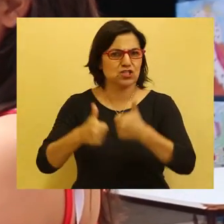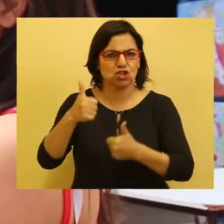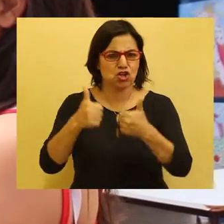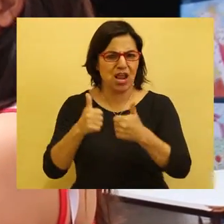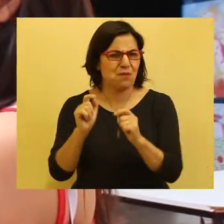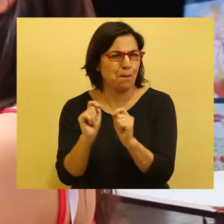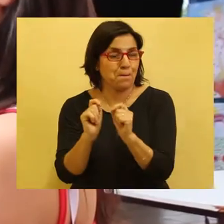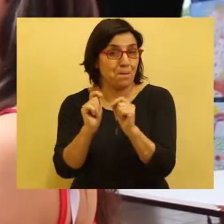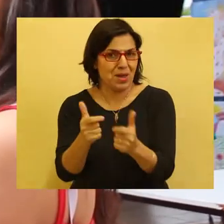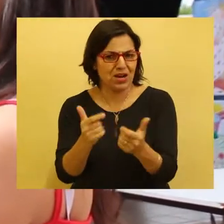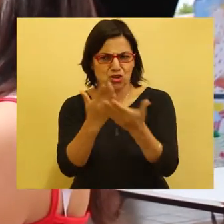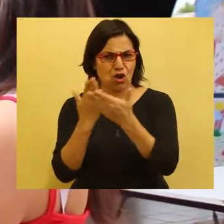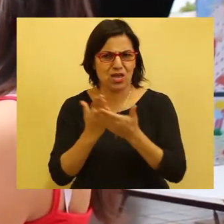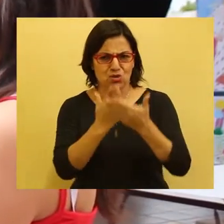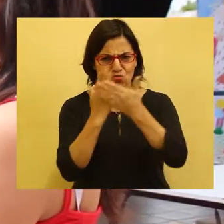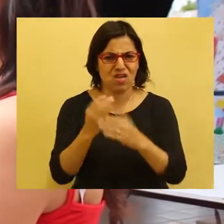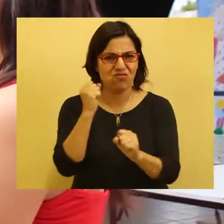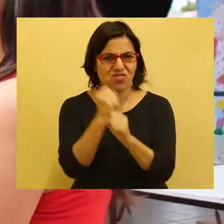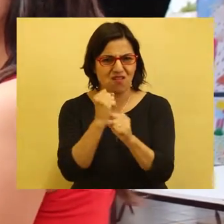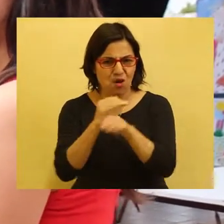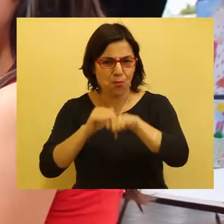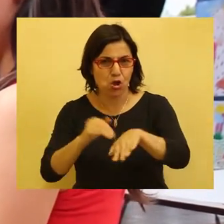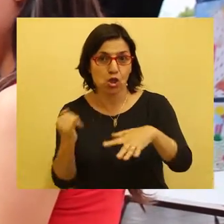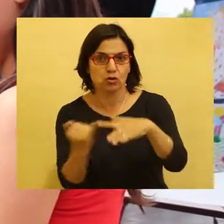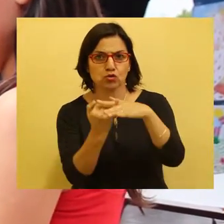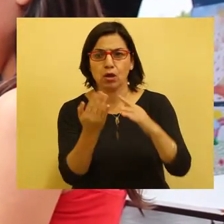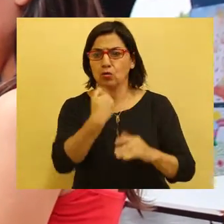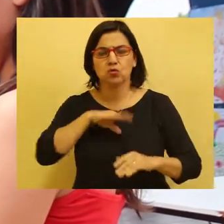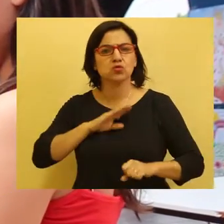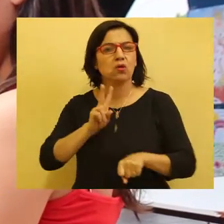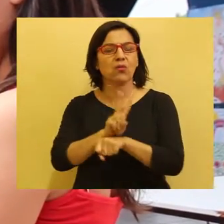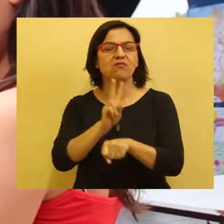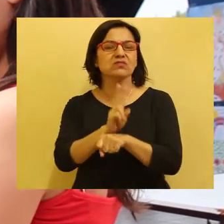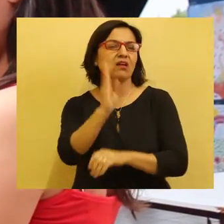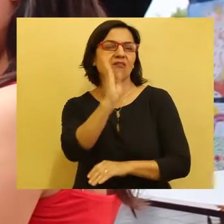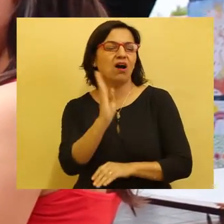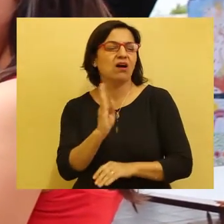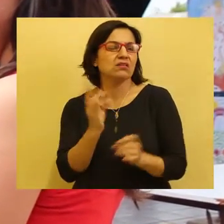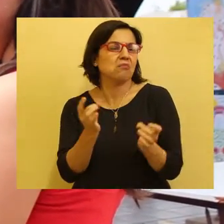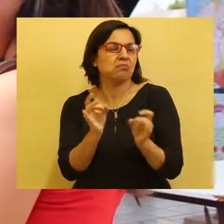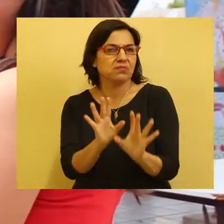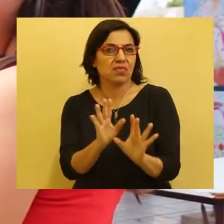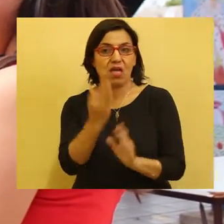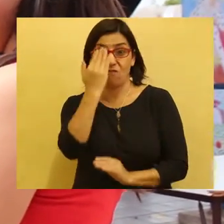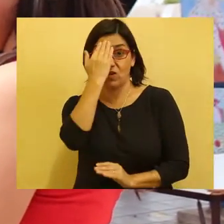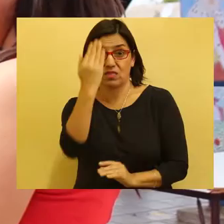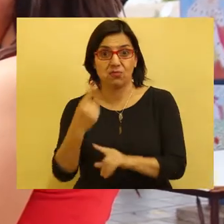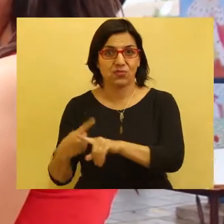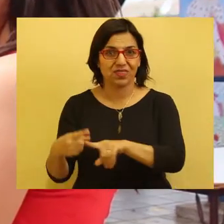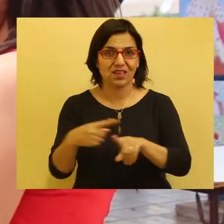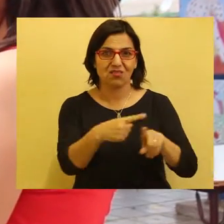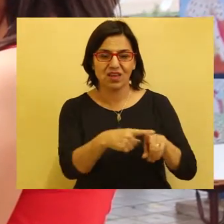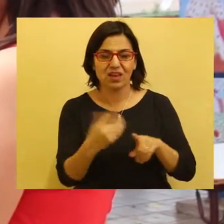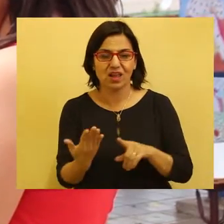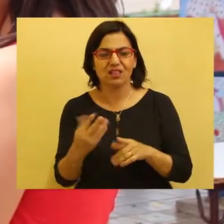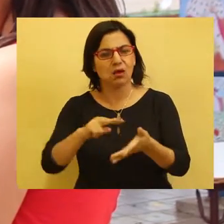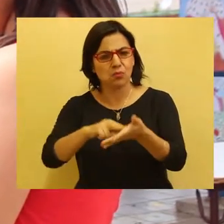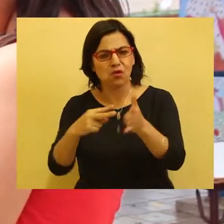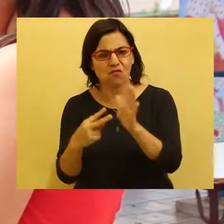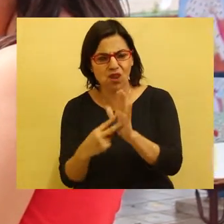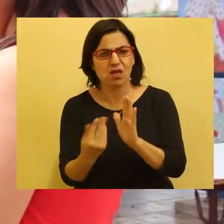profesionales más idóneos que estudiaban para eso. Éramos profesores de educación básica que nos enfrentamos a